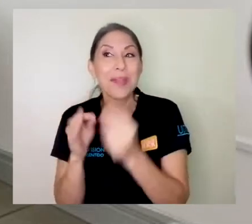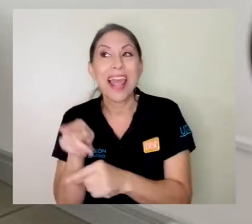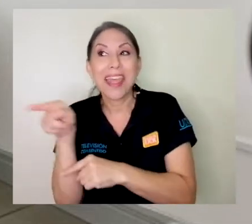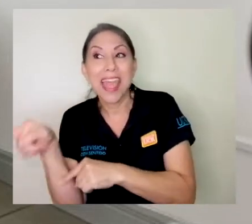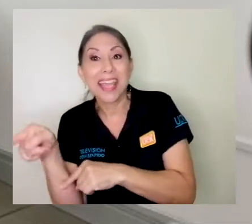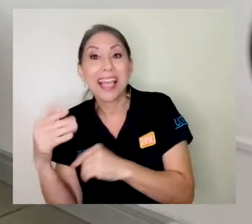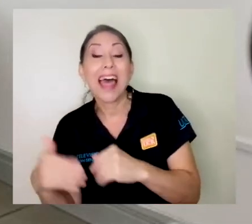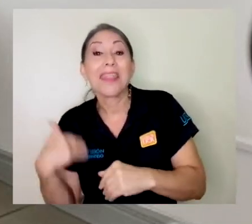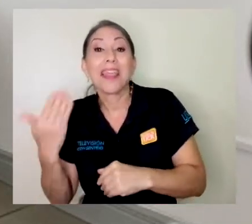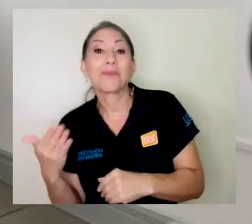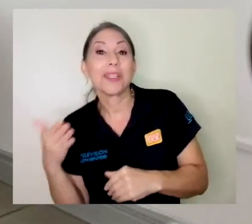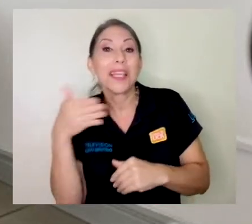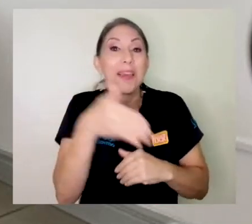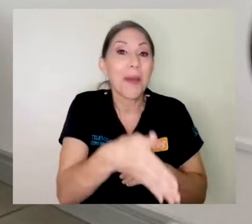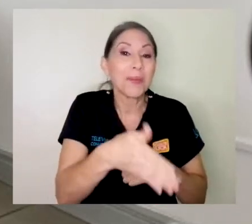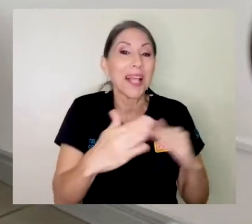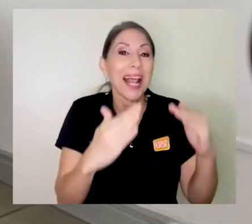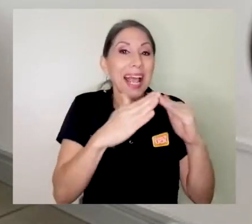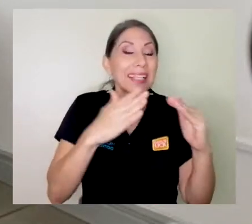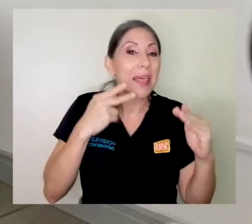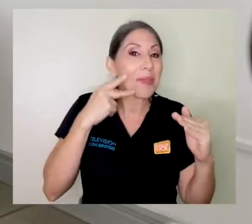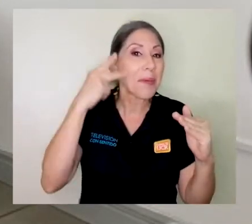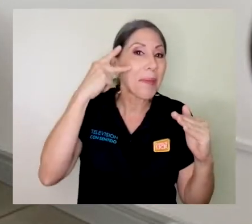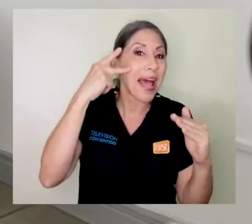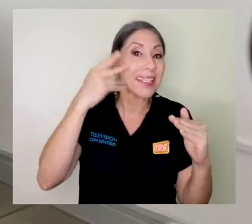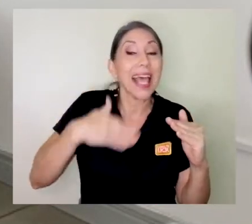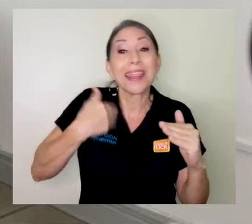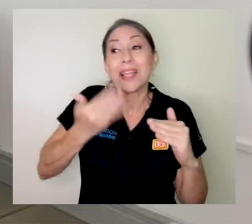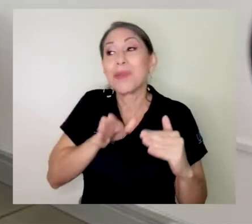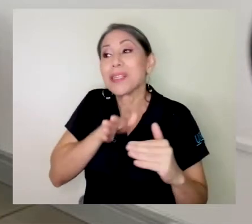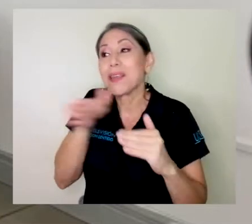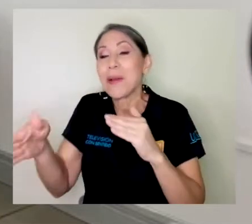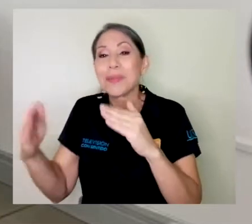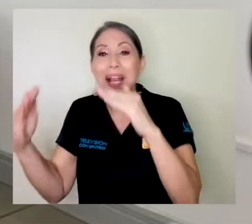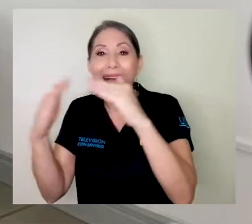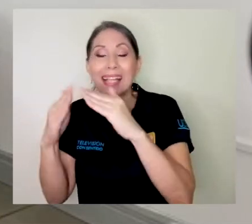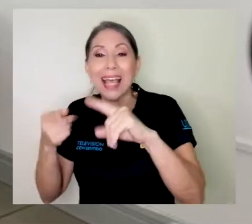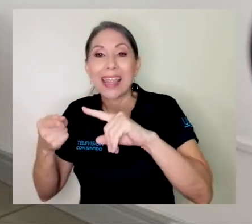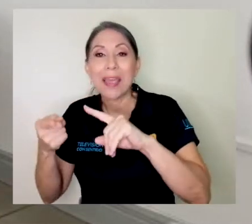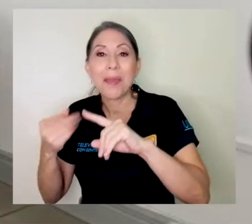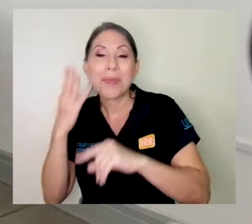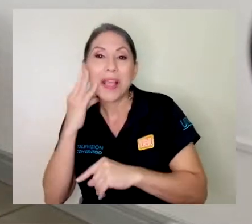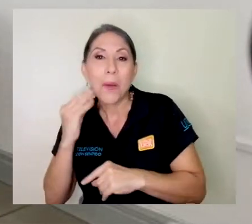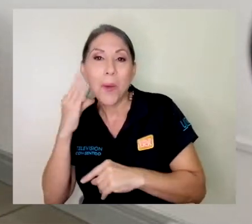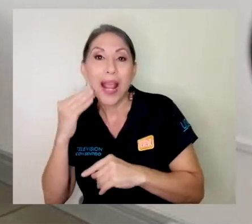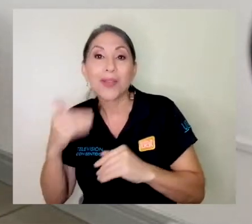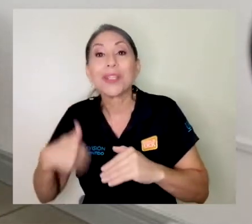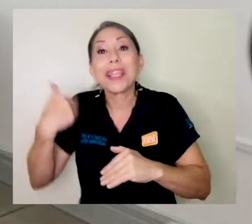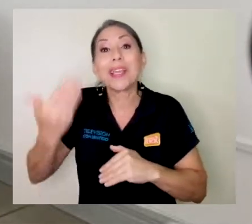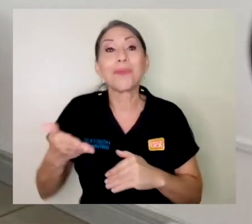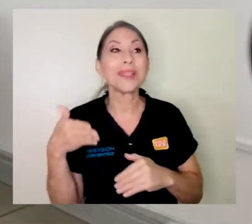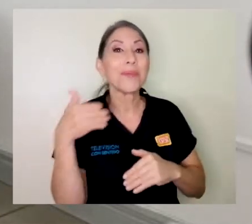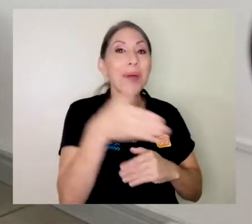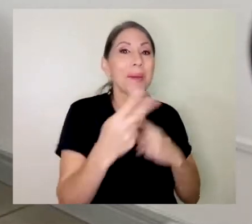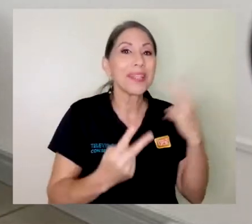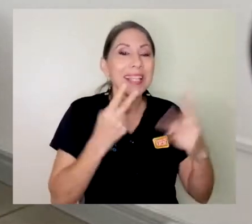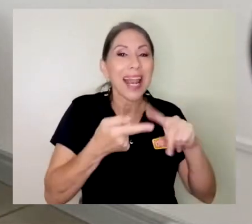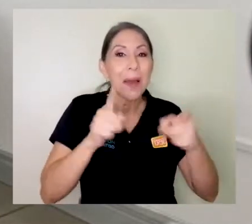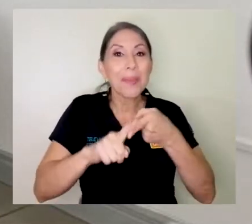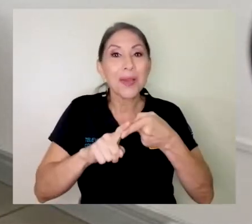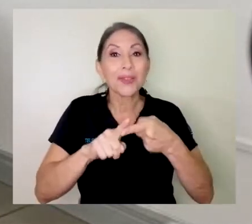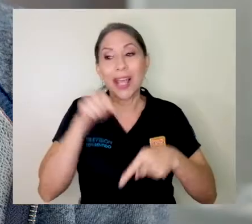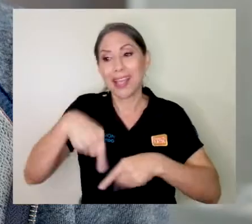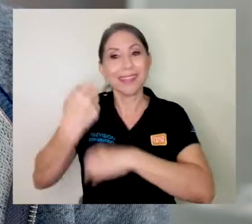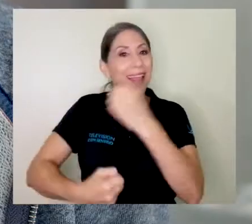casa de mis papás, después a la casa de mis abuelos, después pasar a donde unos amigos. ese tipo de cosas definitivamente este año no,